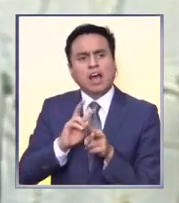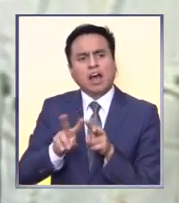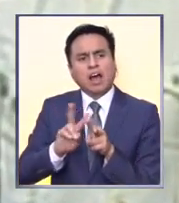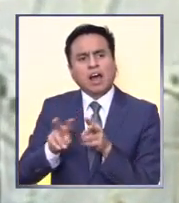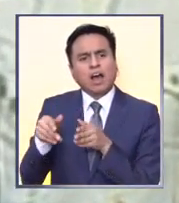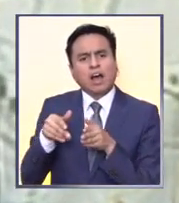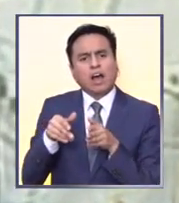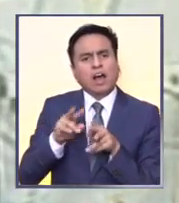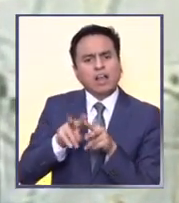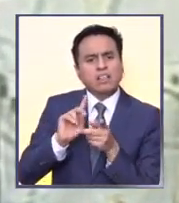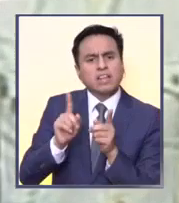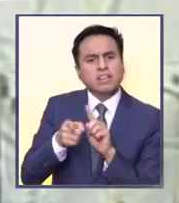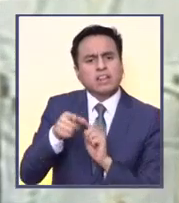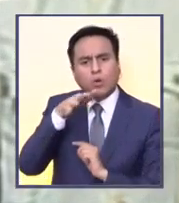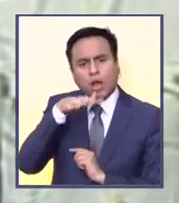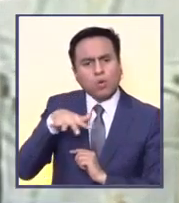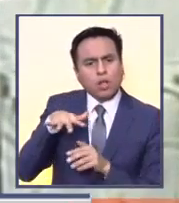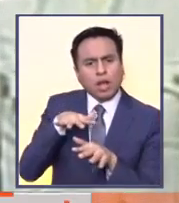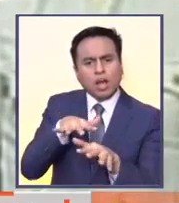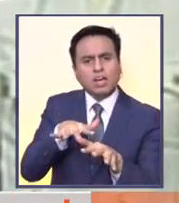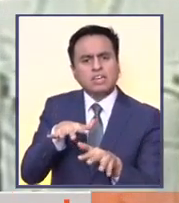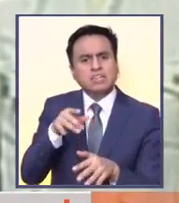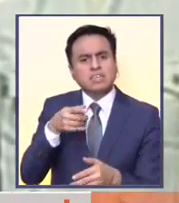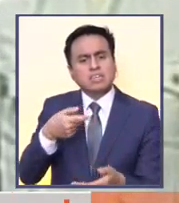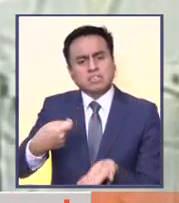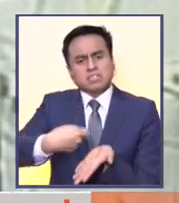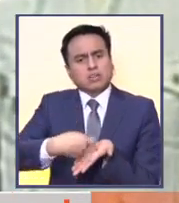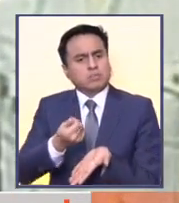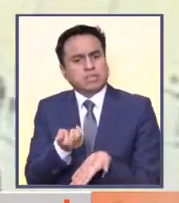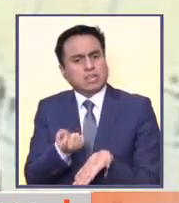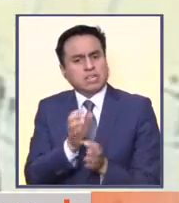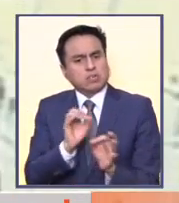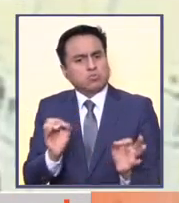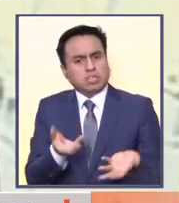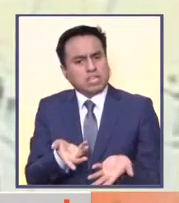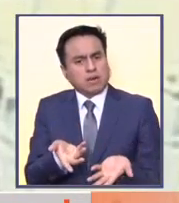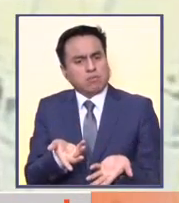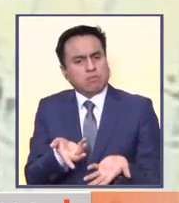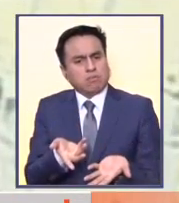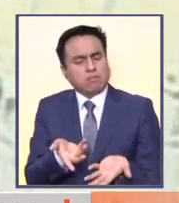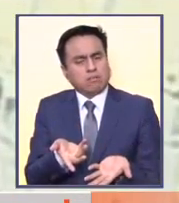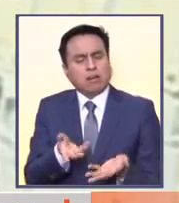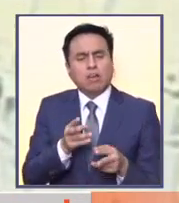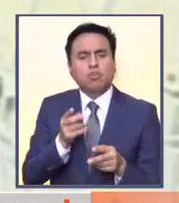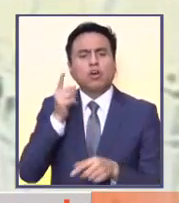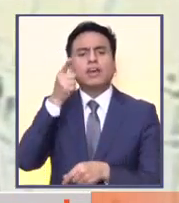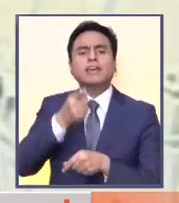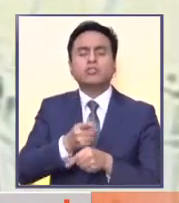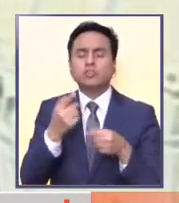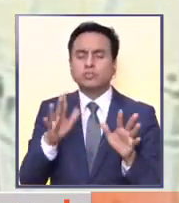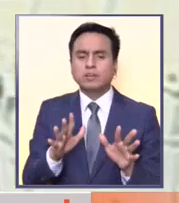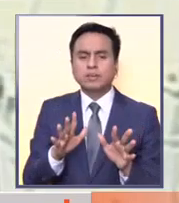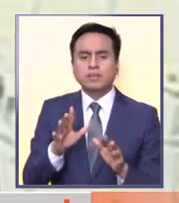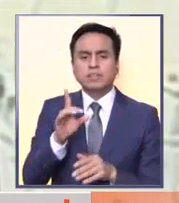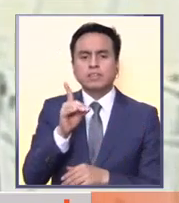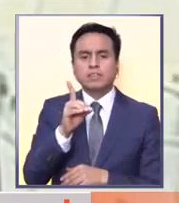de ese recurso natural sin compensar ni un centavo, he instruido a